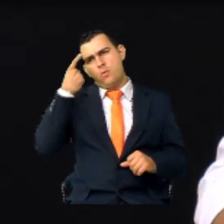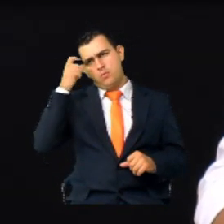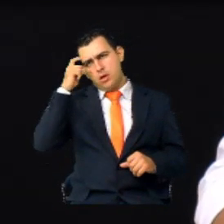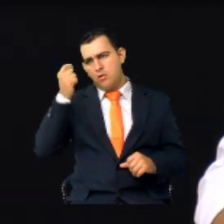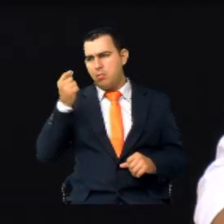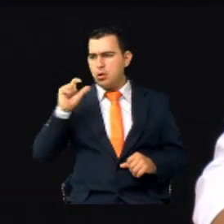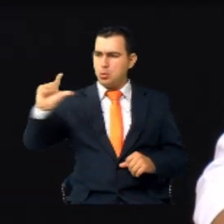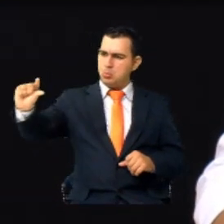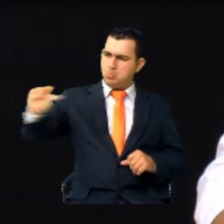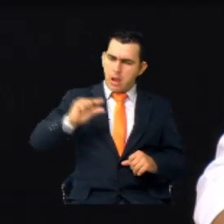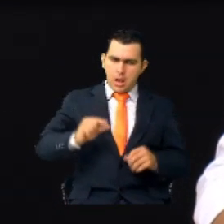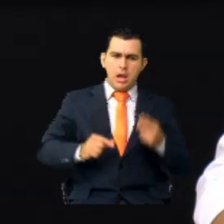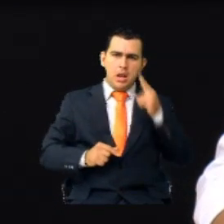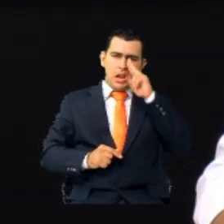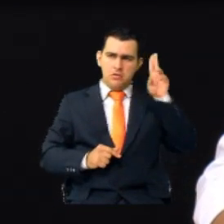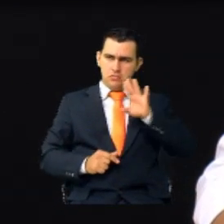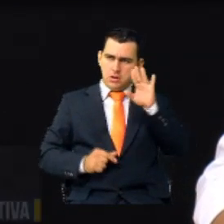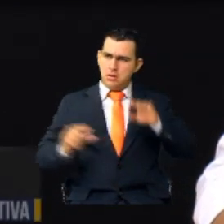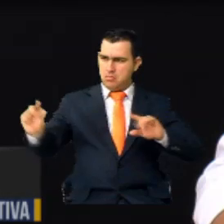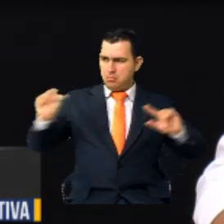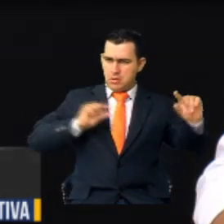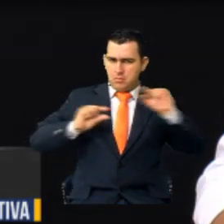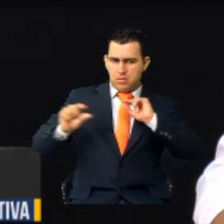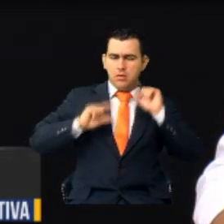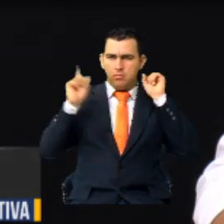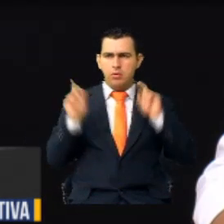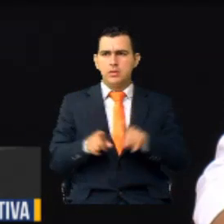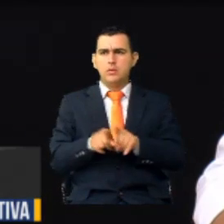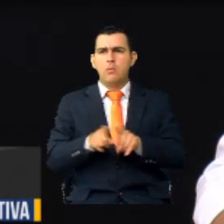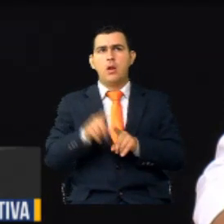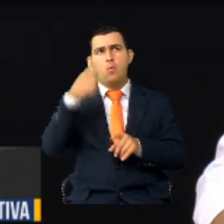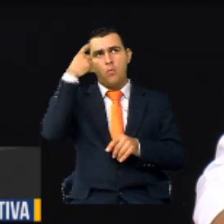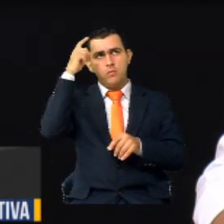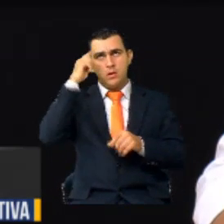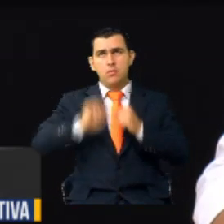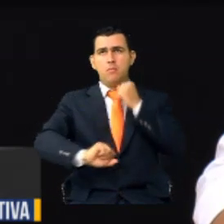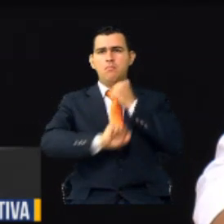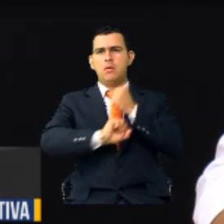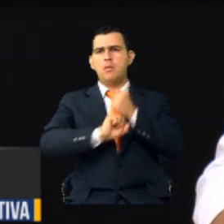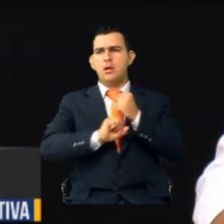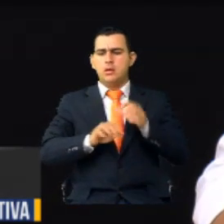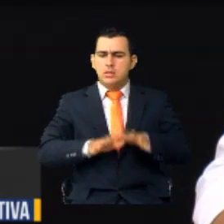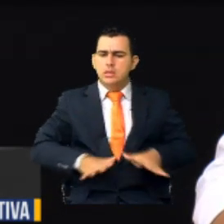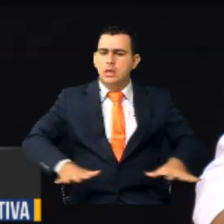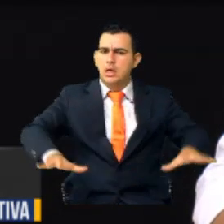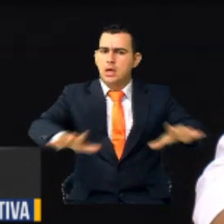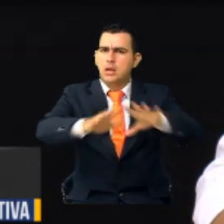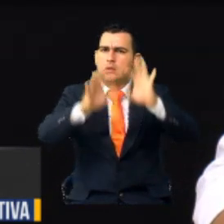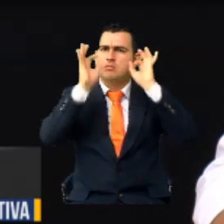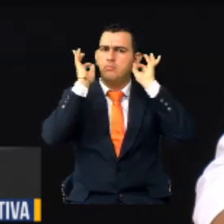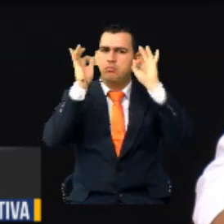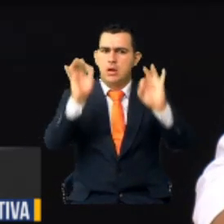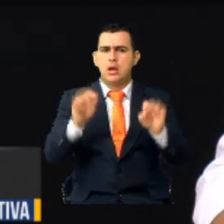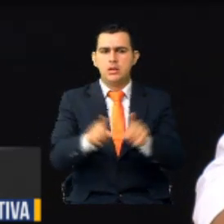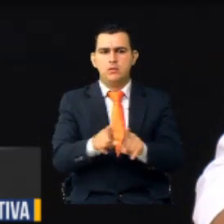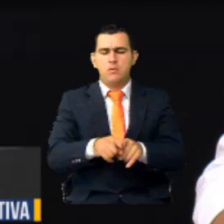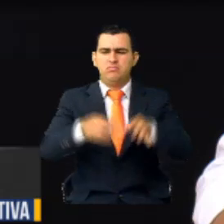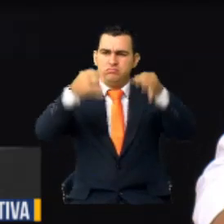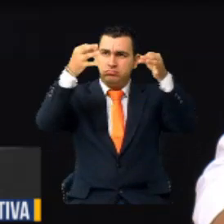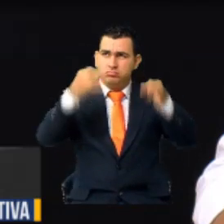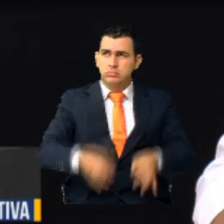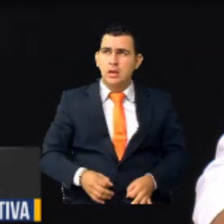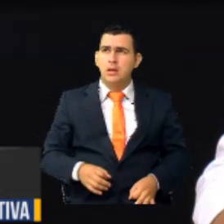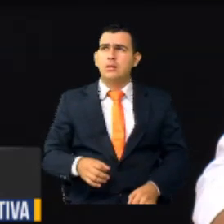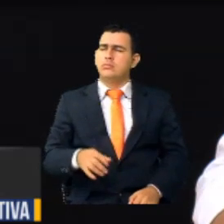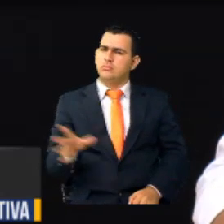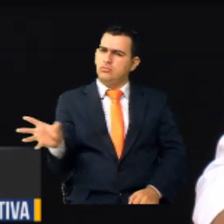subsidios del gobierno nacional, sino con unos subsidios que aportaría el municipio a partir de unos terrenos adecuados, con todo el equipamiento, con todos los